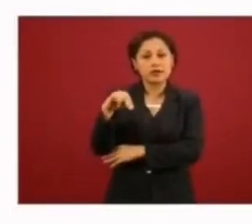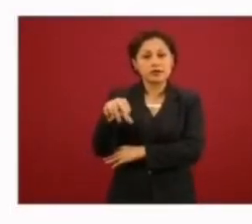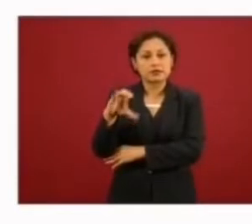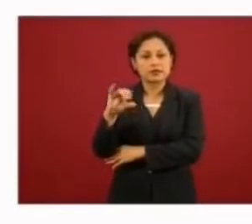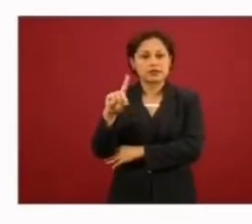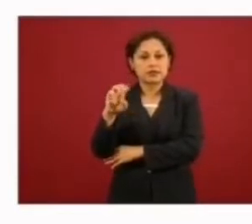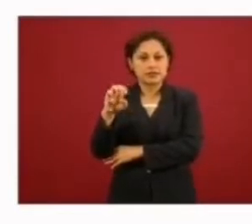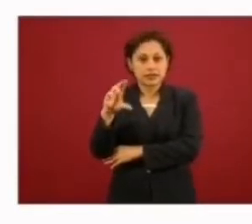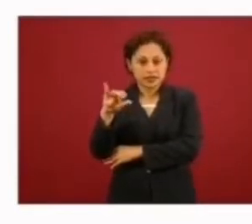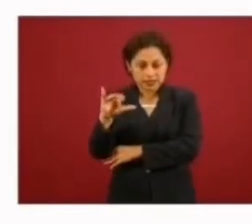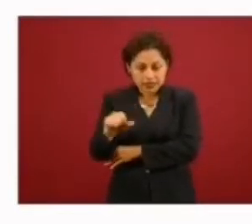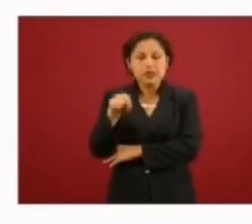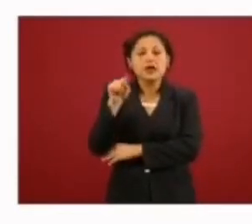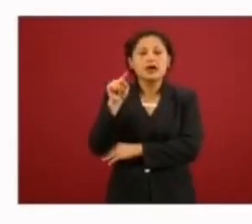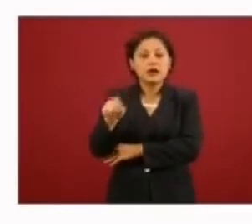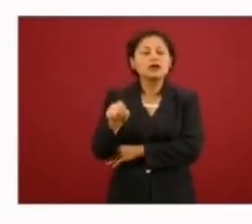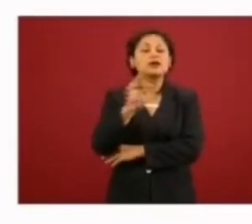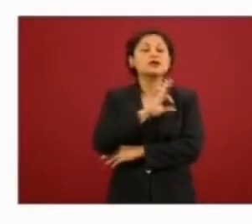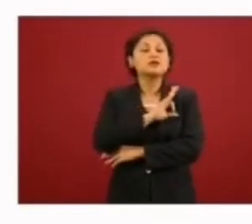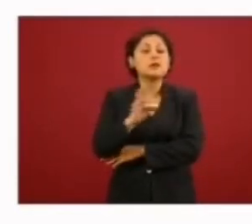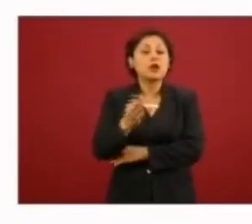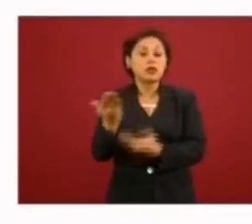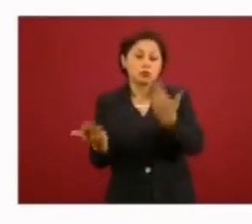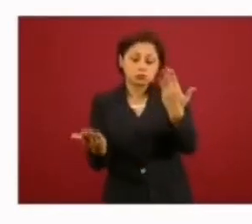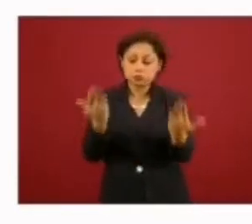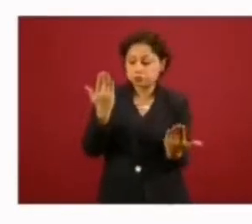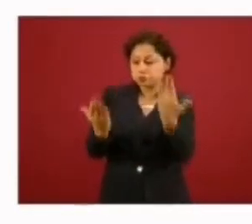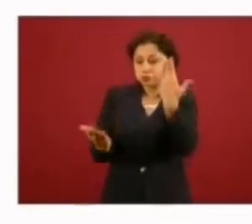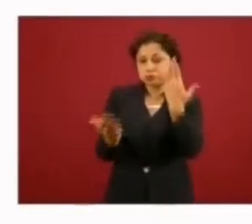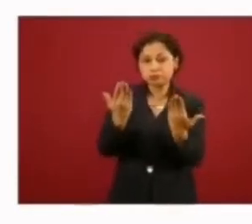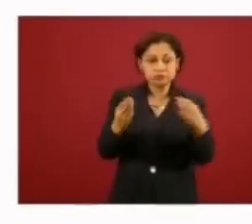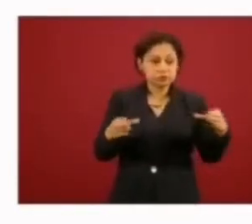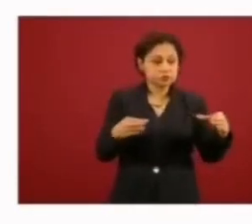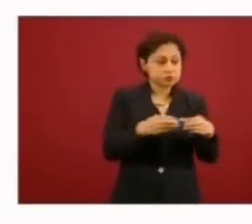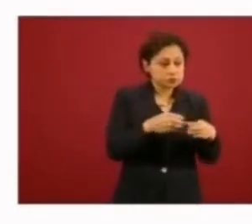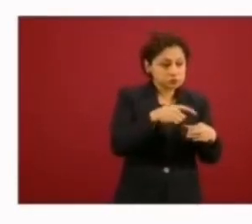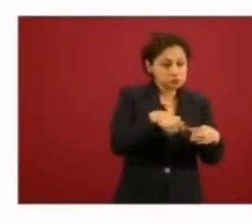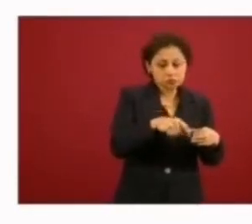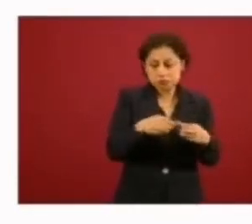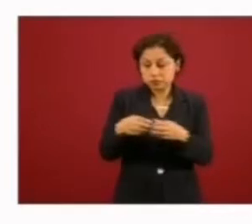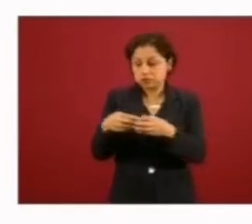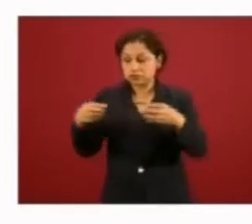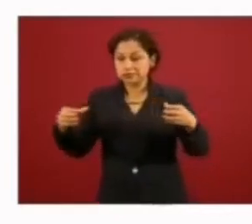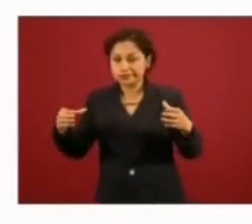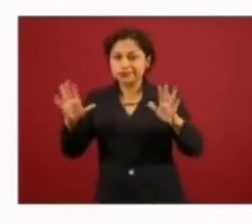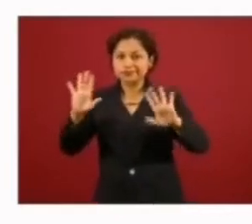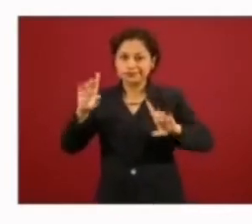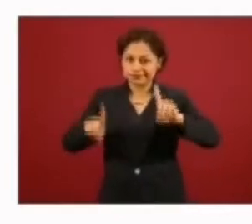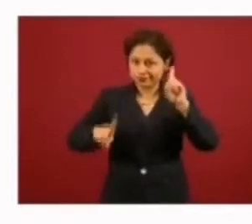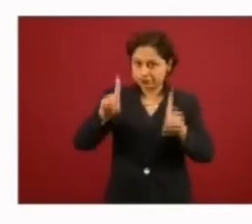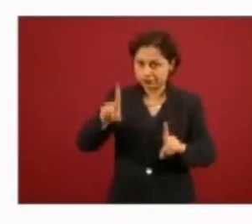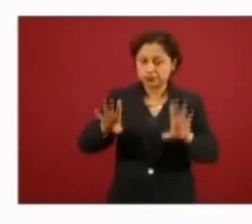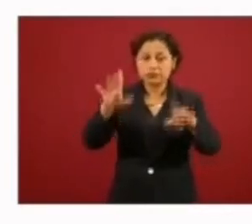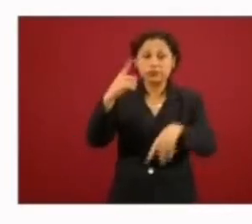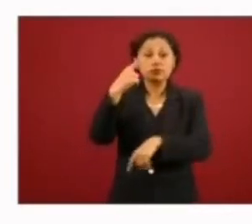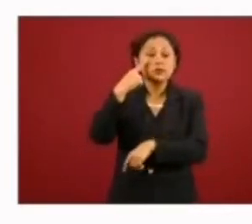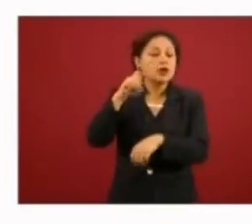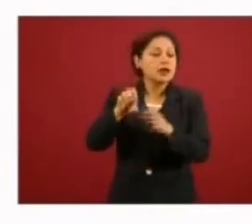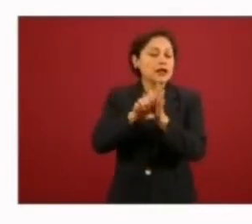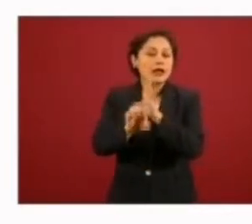podemos comparar entre estados que tienen poblaciones diferentes. Aquí sí vemos que el estado de